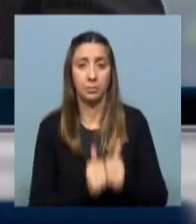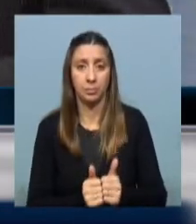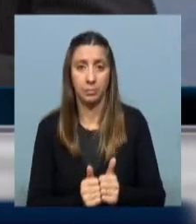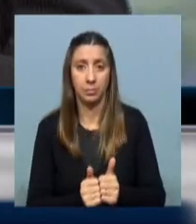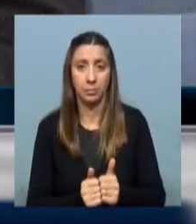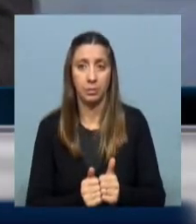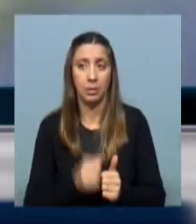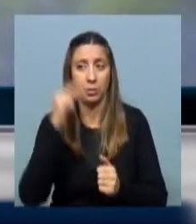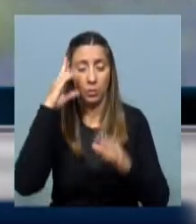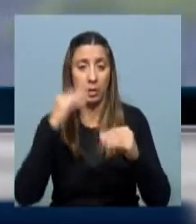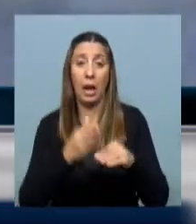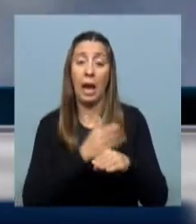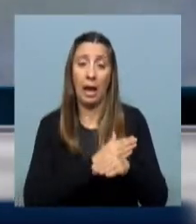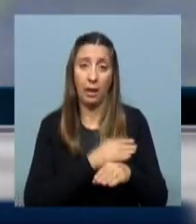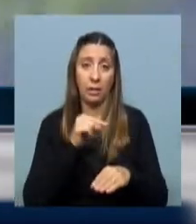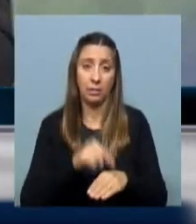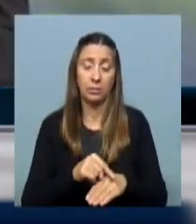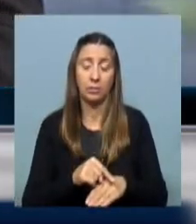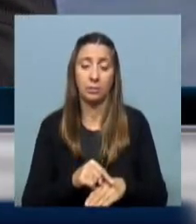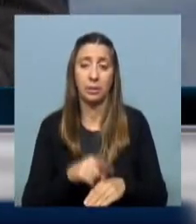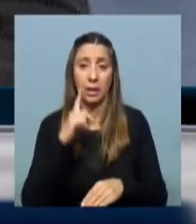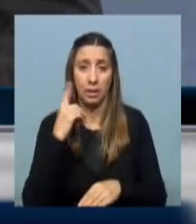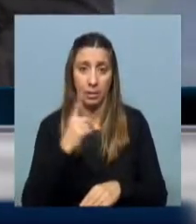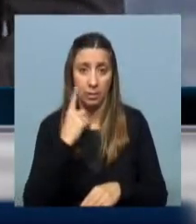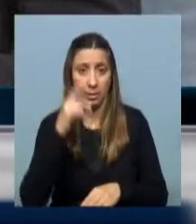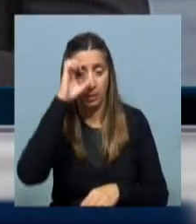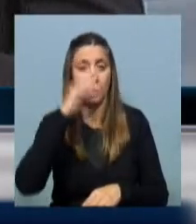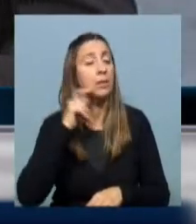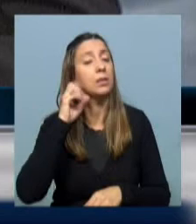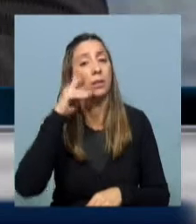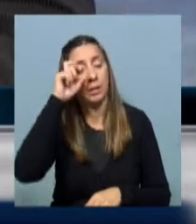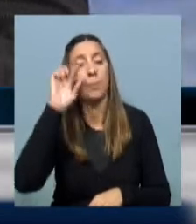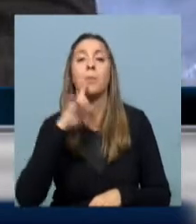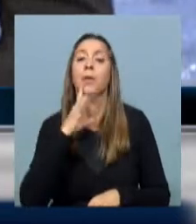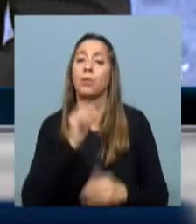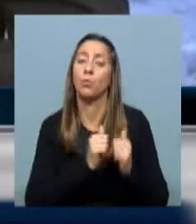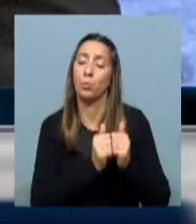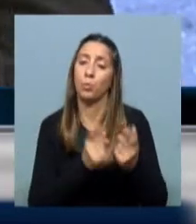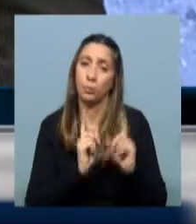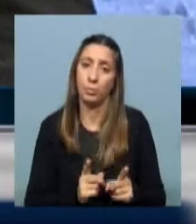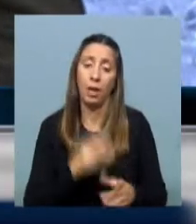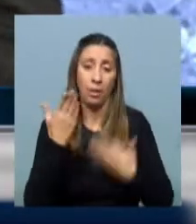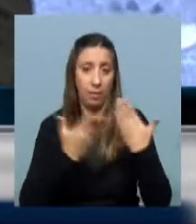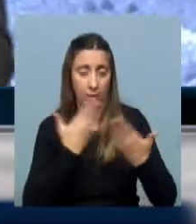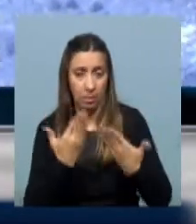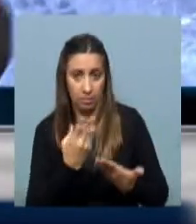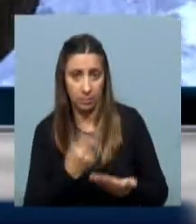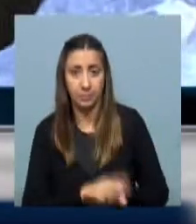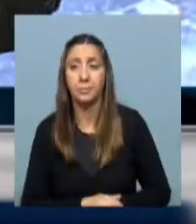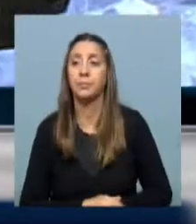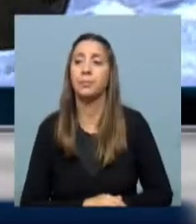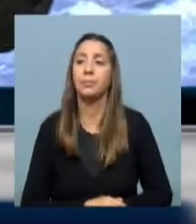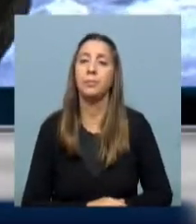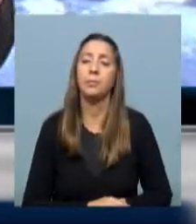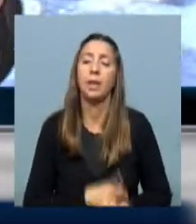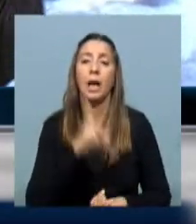las 21, antes que saliéramos al aire. Está el Intendente de Estancia Grande también, Reinaldo Pastor, acompañándonos. Vamos a dialogar con él. Me